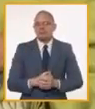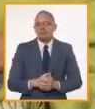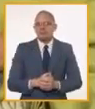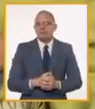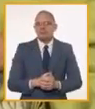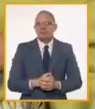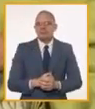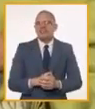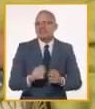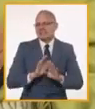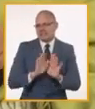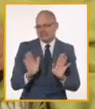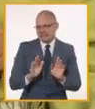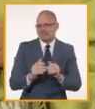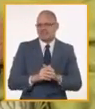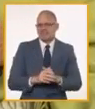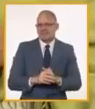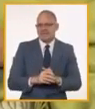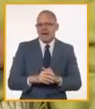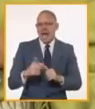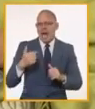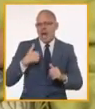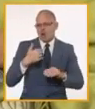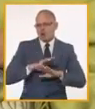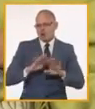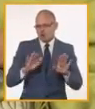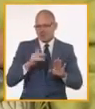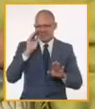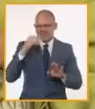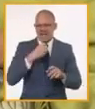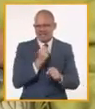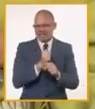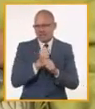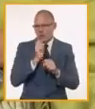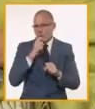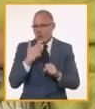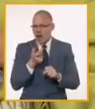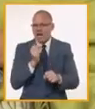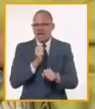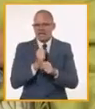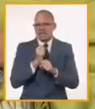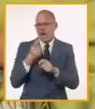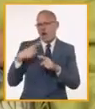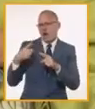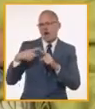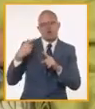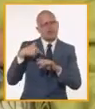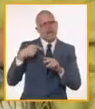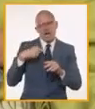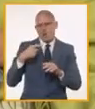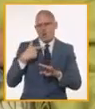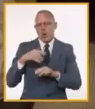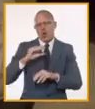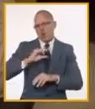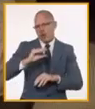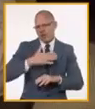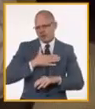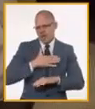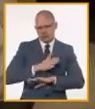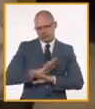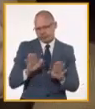ya usted se retira del trabajo activo profesionalmente. Bueno,